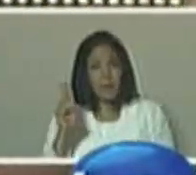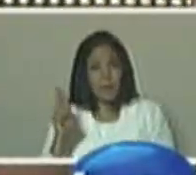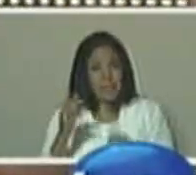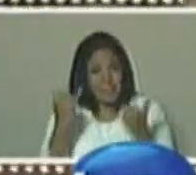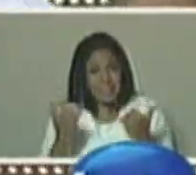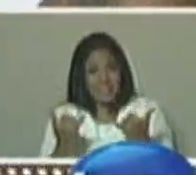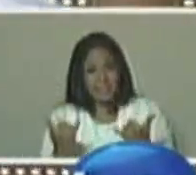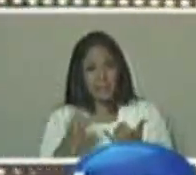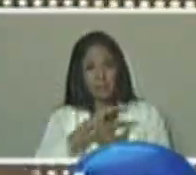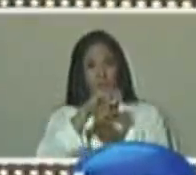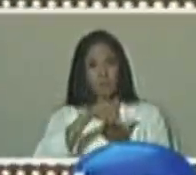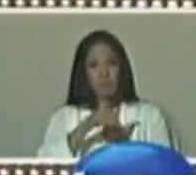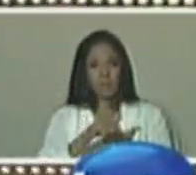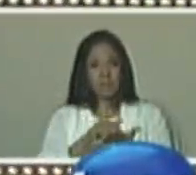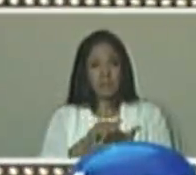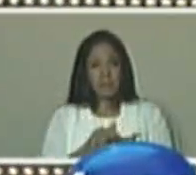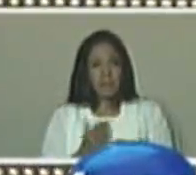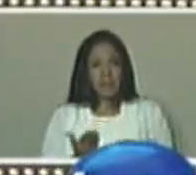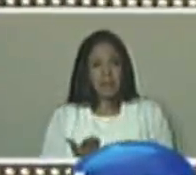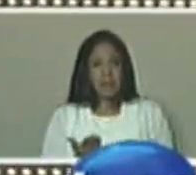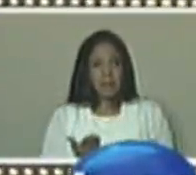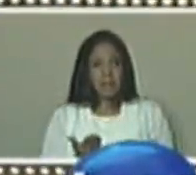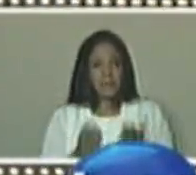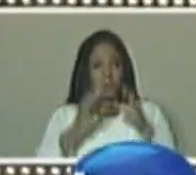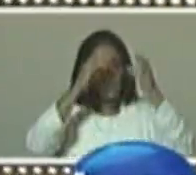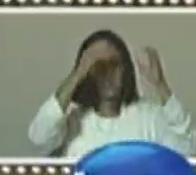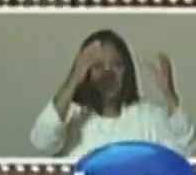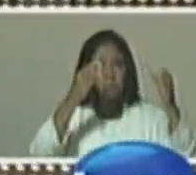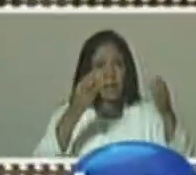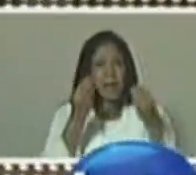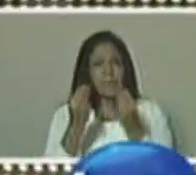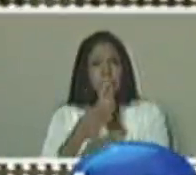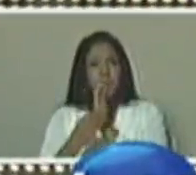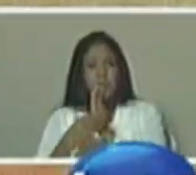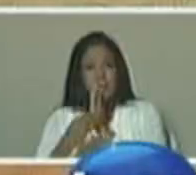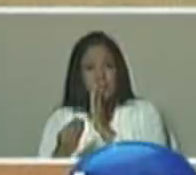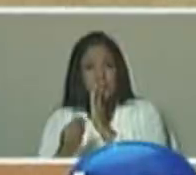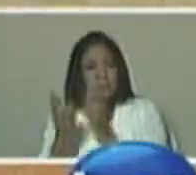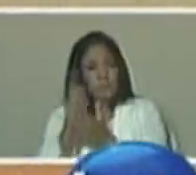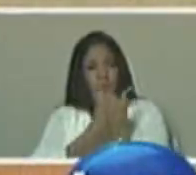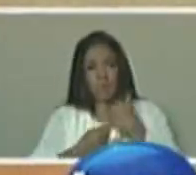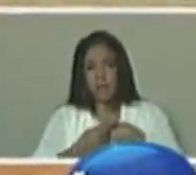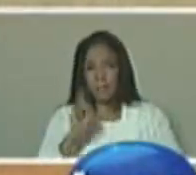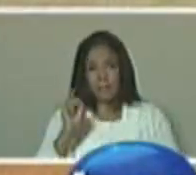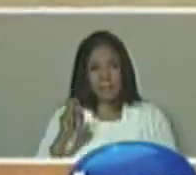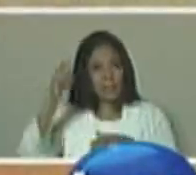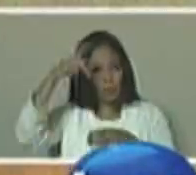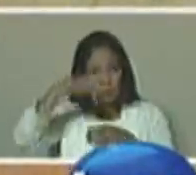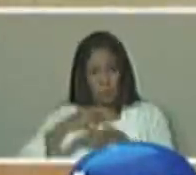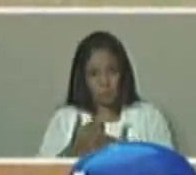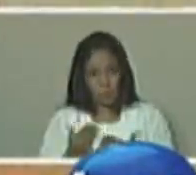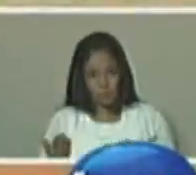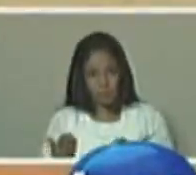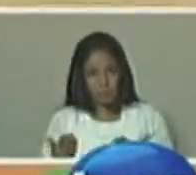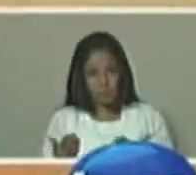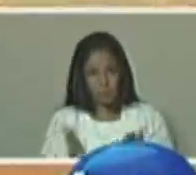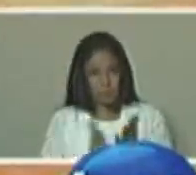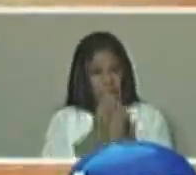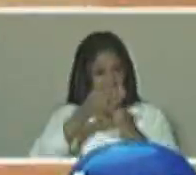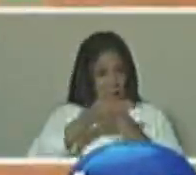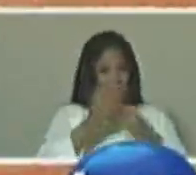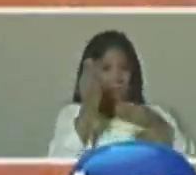mucho talento en ese lugar, solamente hay que explotarlo. Y por estos medios contribuiríamos